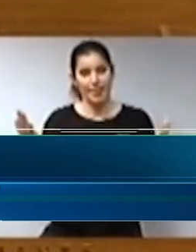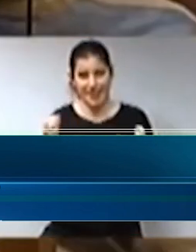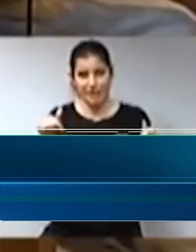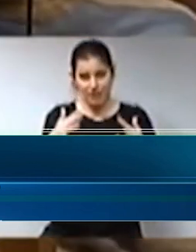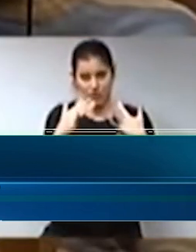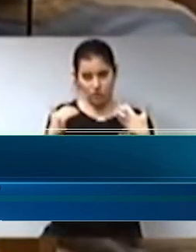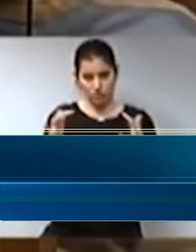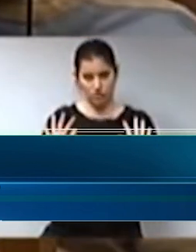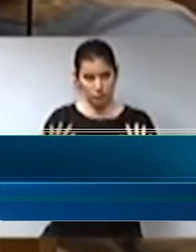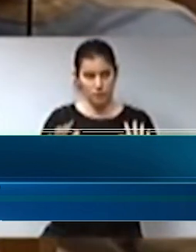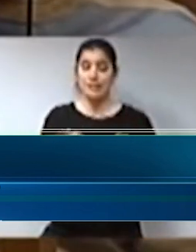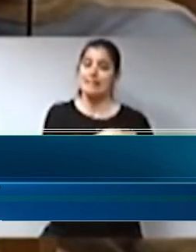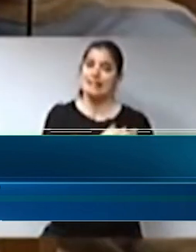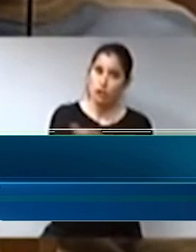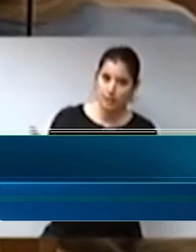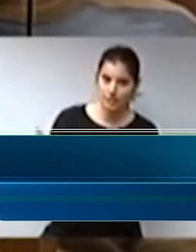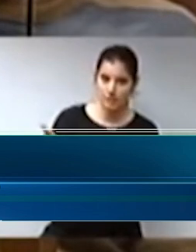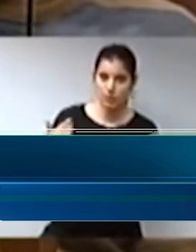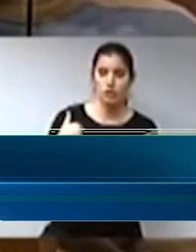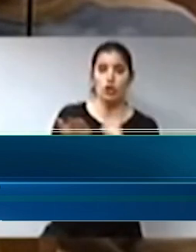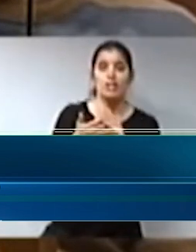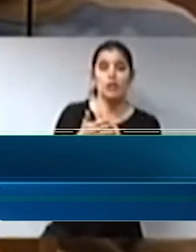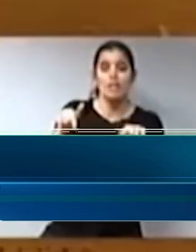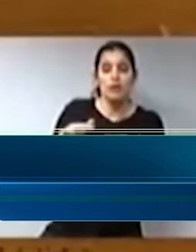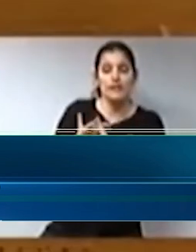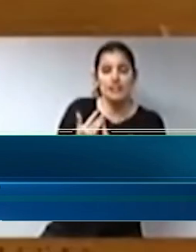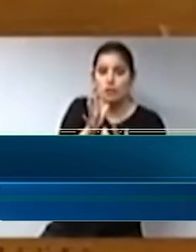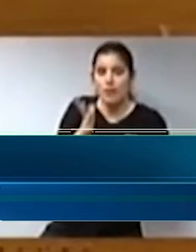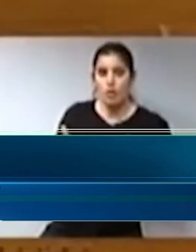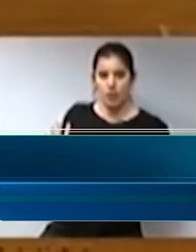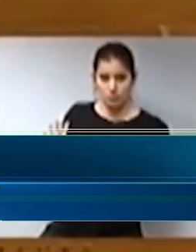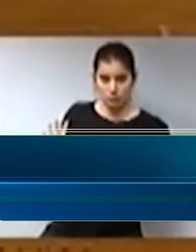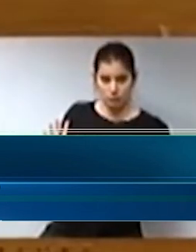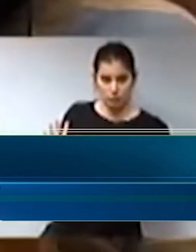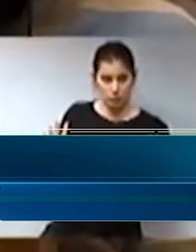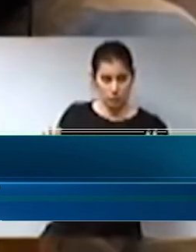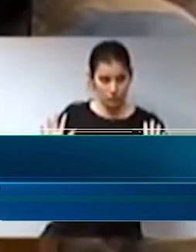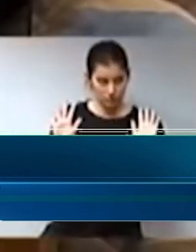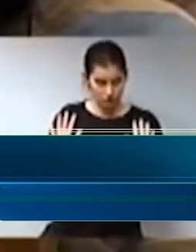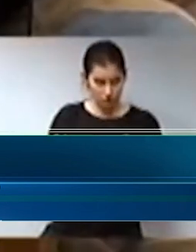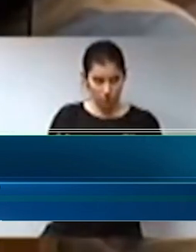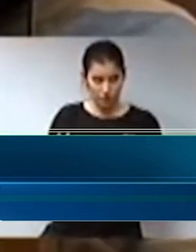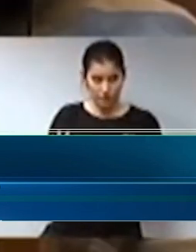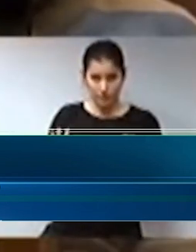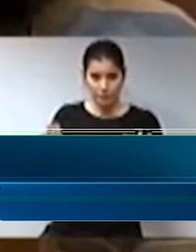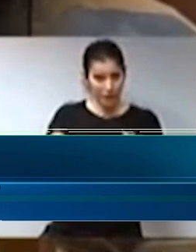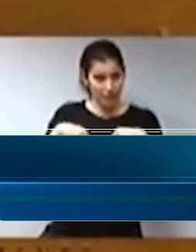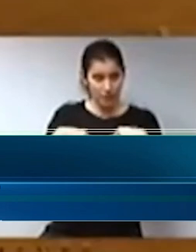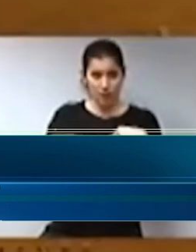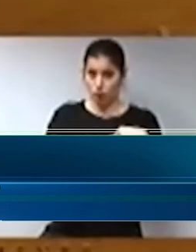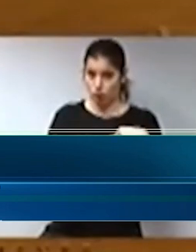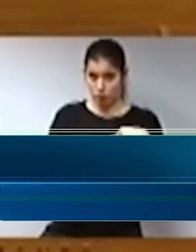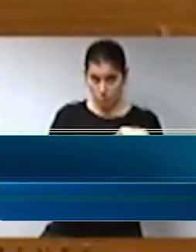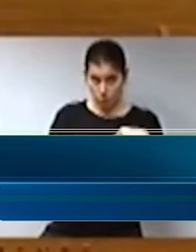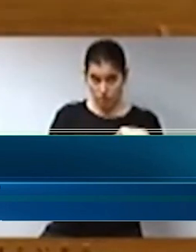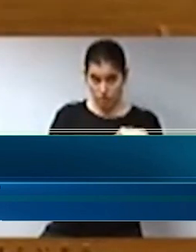Pues los valencianos vamos a tener que seguir sufriendo y sufriendo esto. Y a mí me da la sensación de que o alguien pega un golpe encima de la mesa o vamos